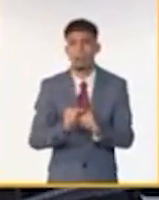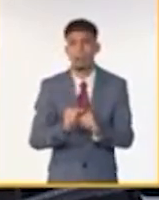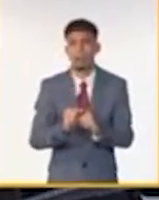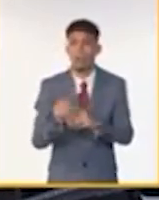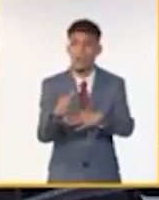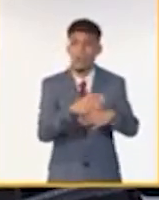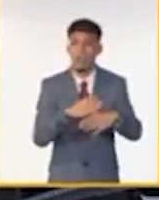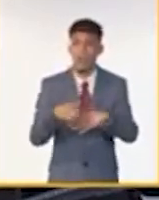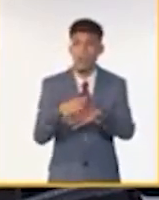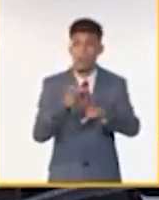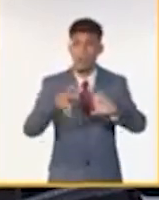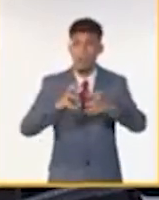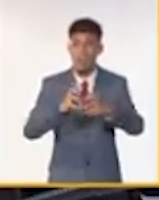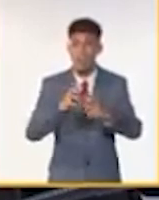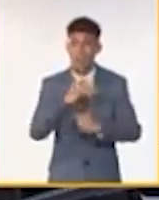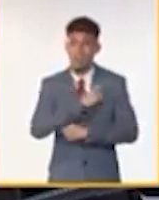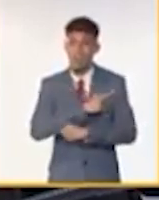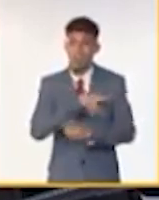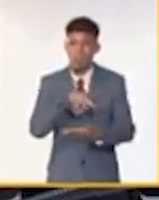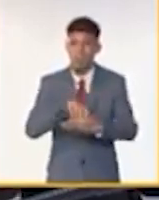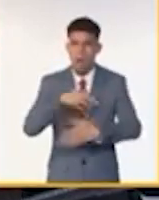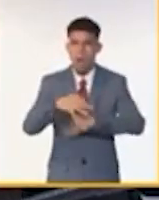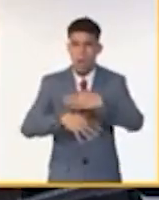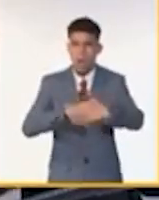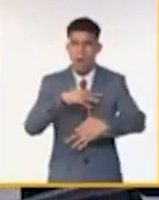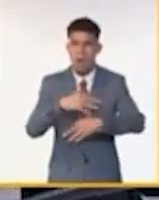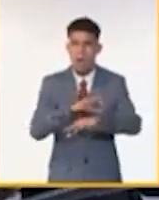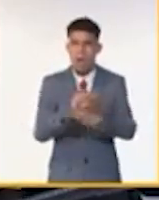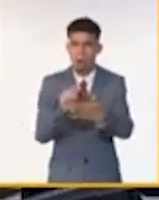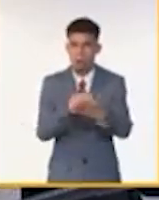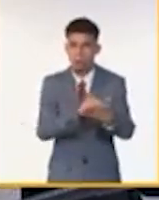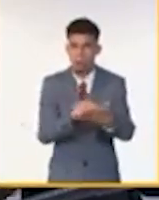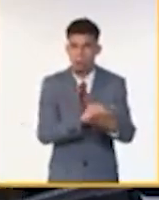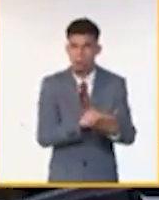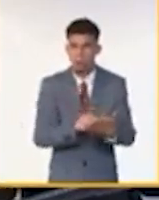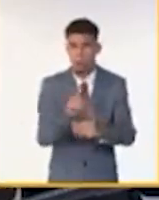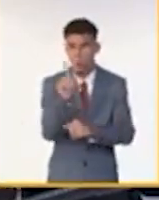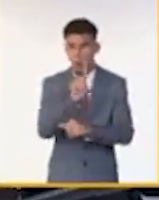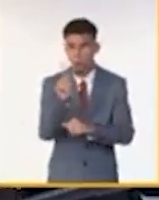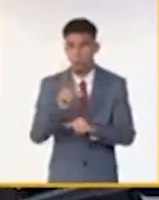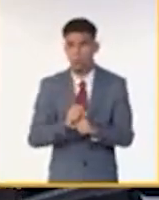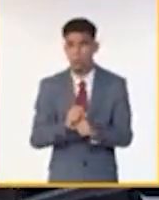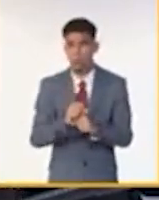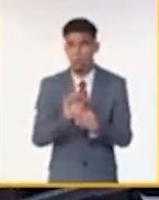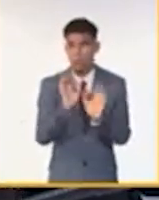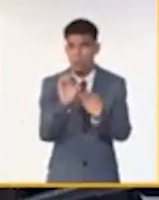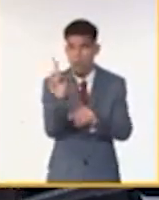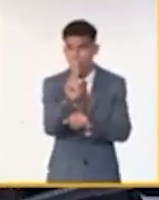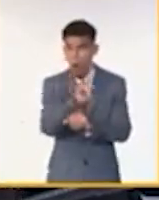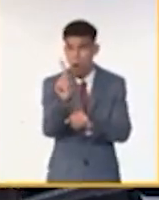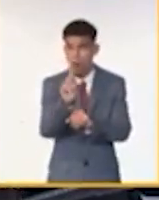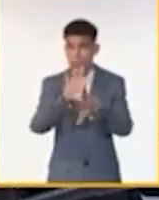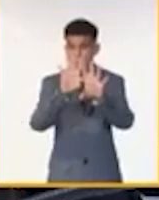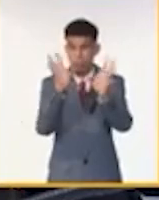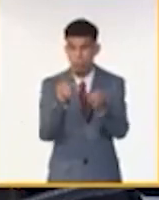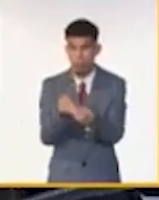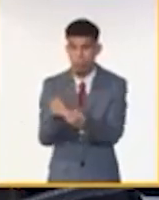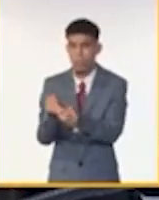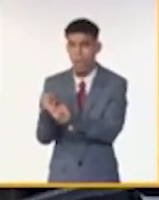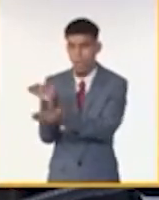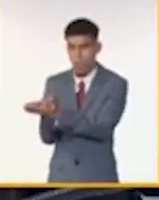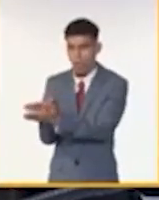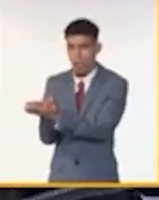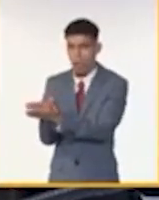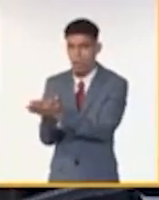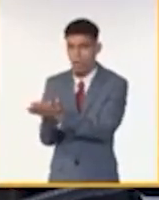género por los diputados y ya eso va generando modificaciones y cambios en la redacción del documento la